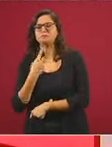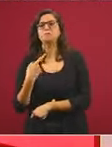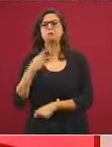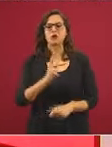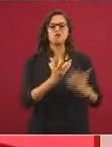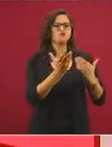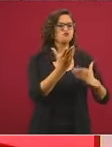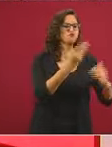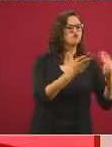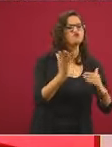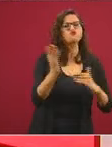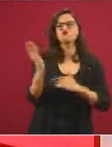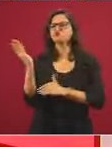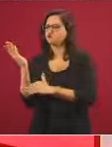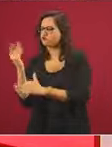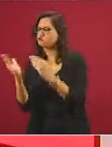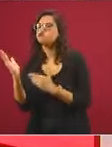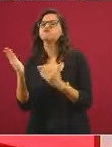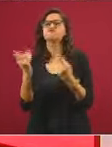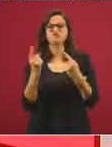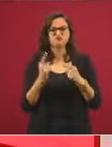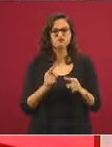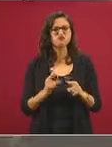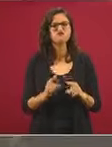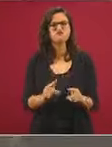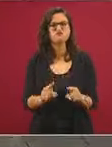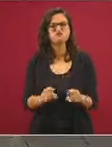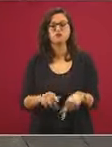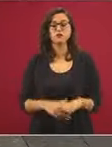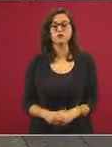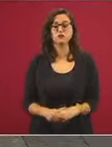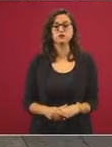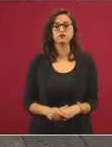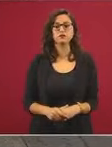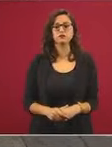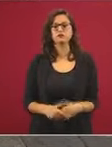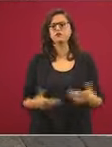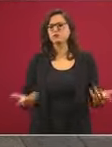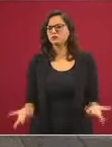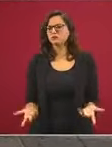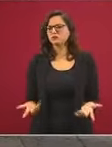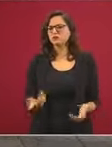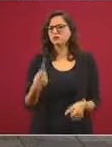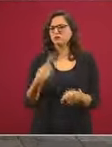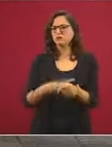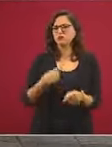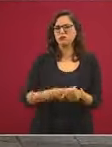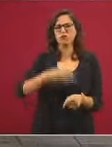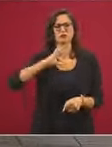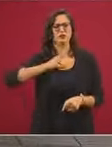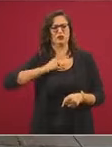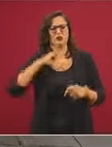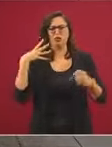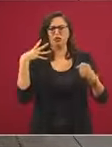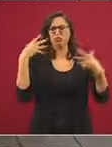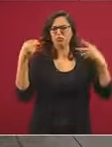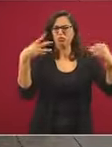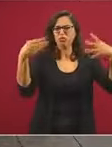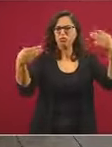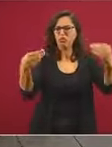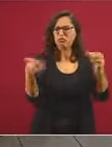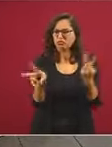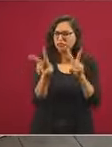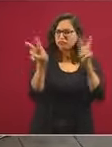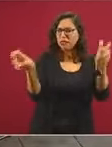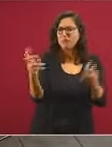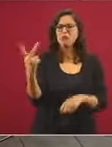adelante. La pandemia no es un asunto político, sino de